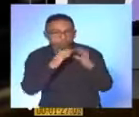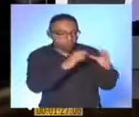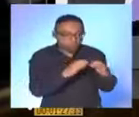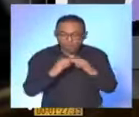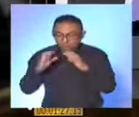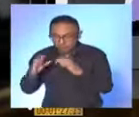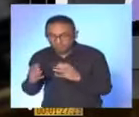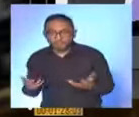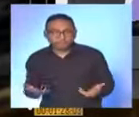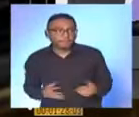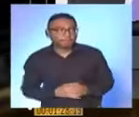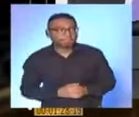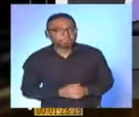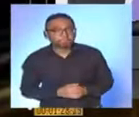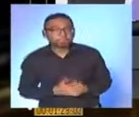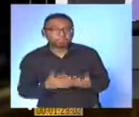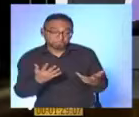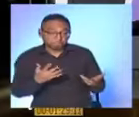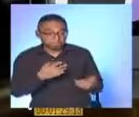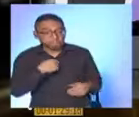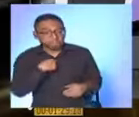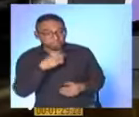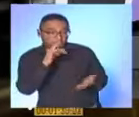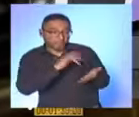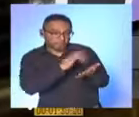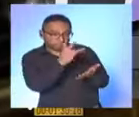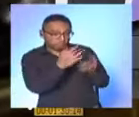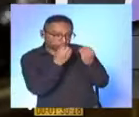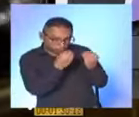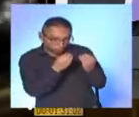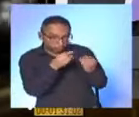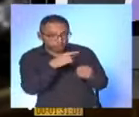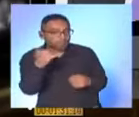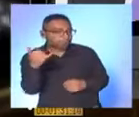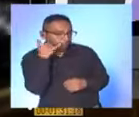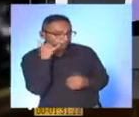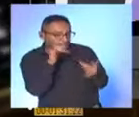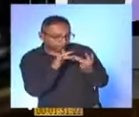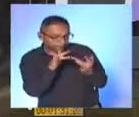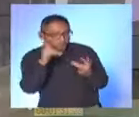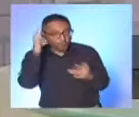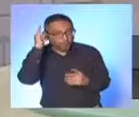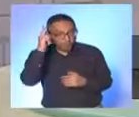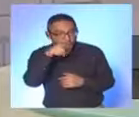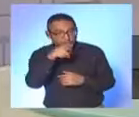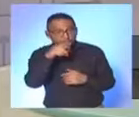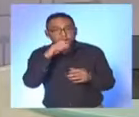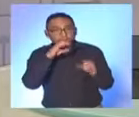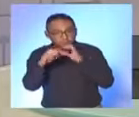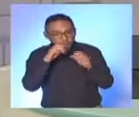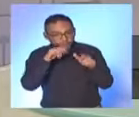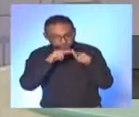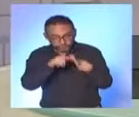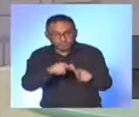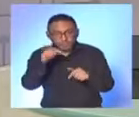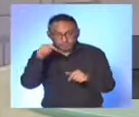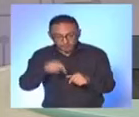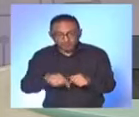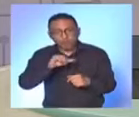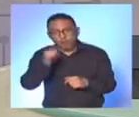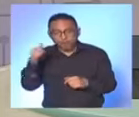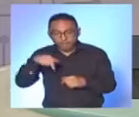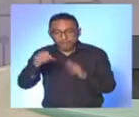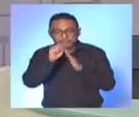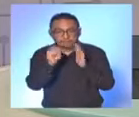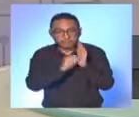Secretario, Secretario, pues le agradezco mucho el haber tomado esta llamada. Ojalá podamos mantener esa comunicación en este espacio y en otros aquí en el